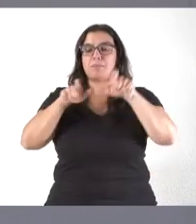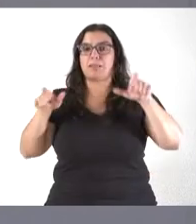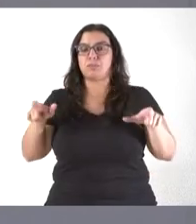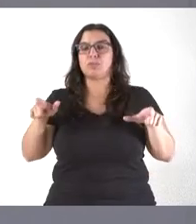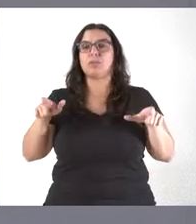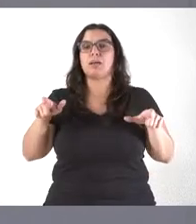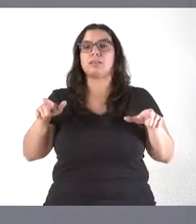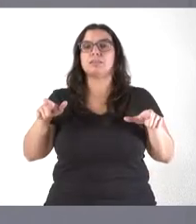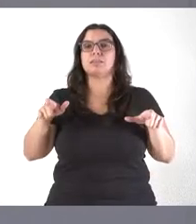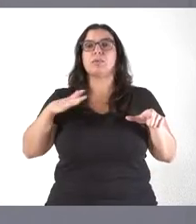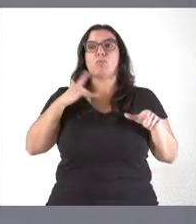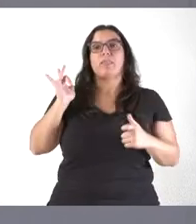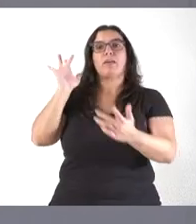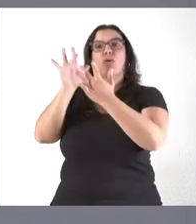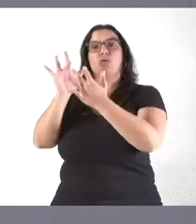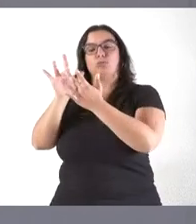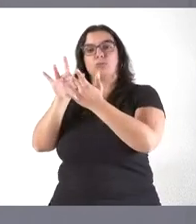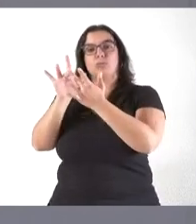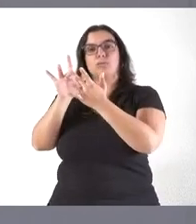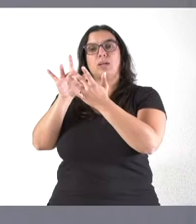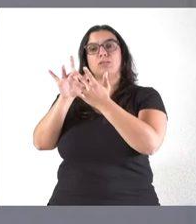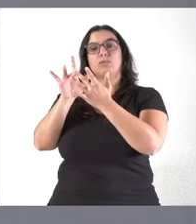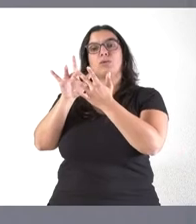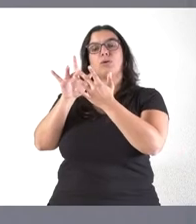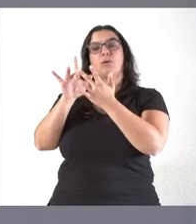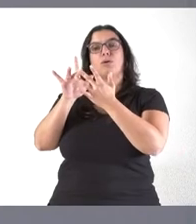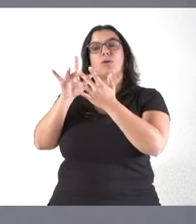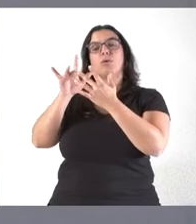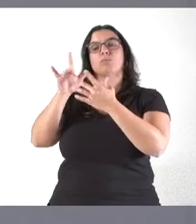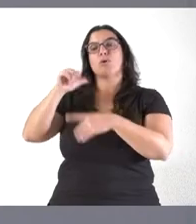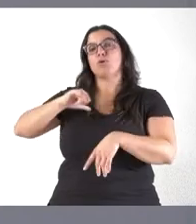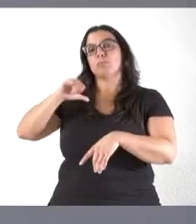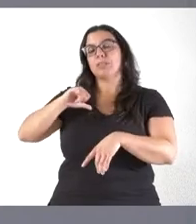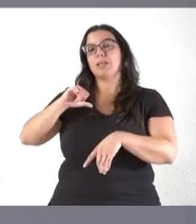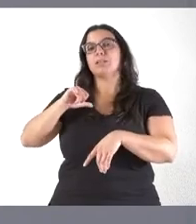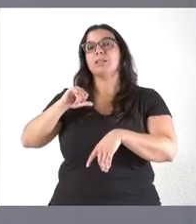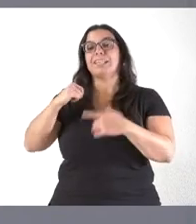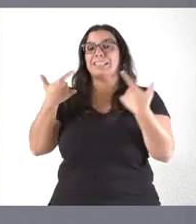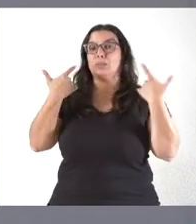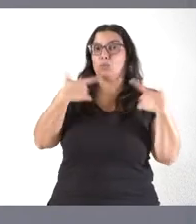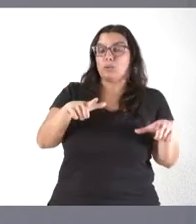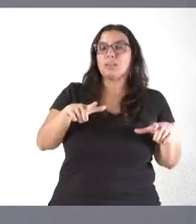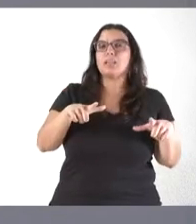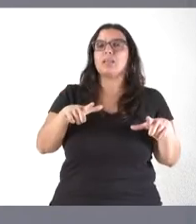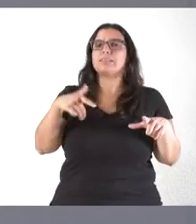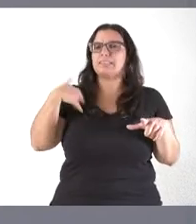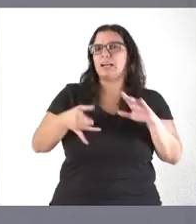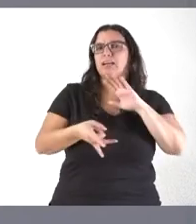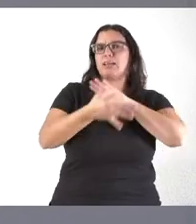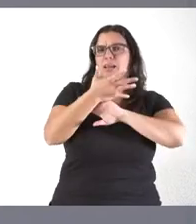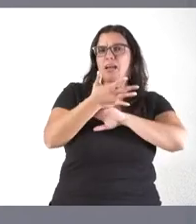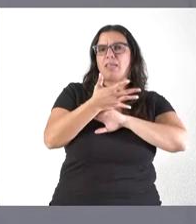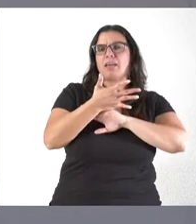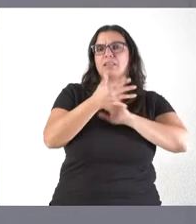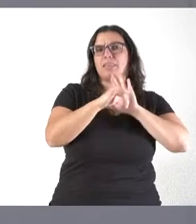Llamar a los servicios sanitarios en el caso del hospital tanto en lo que tiene que ver con las unidades instaladas ya en sus junto